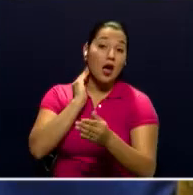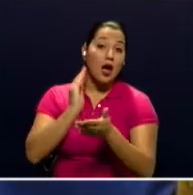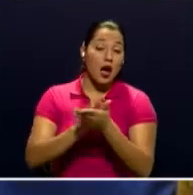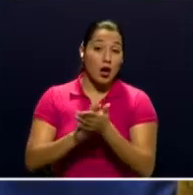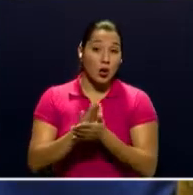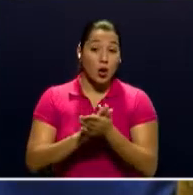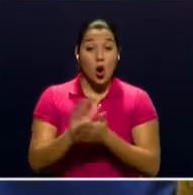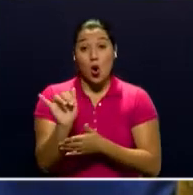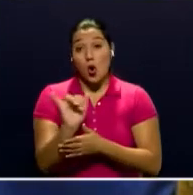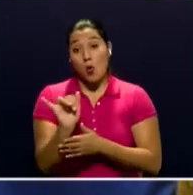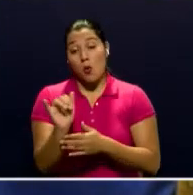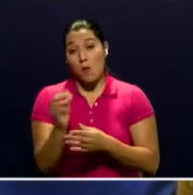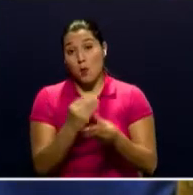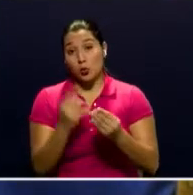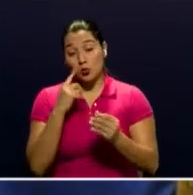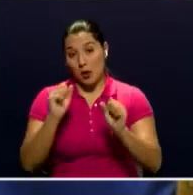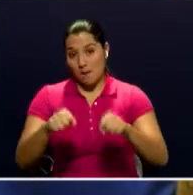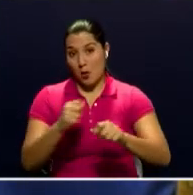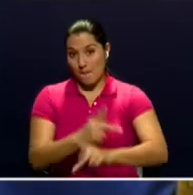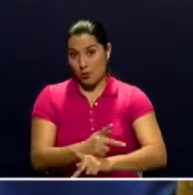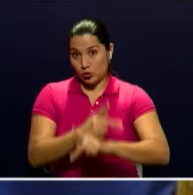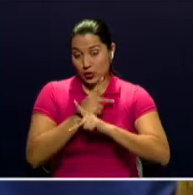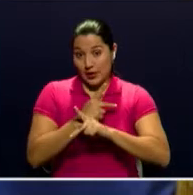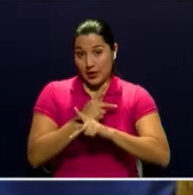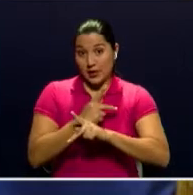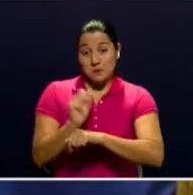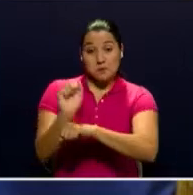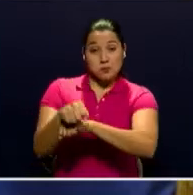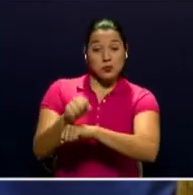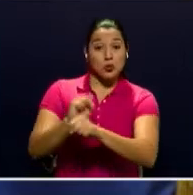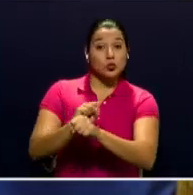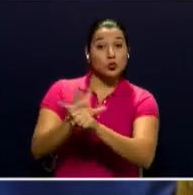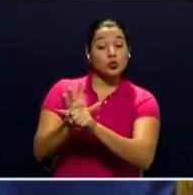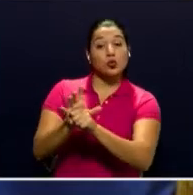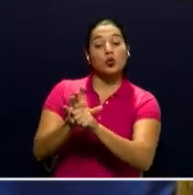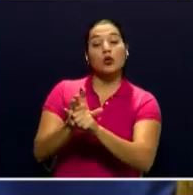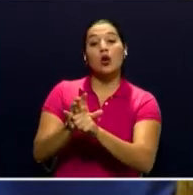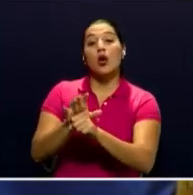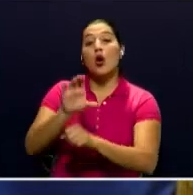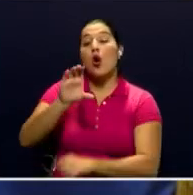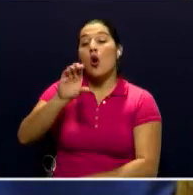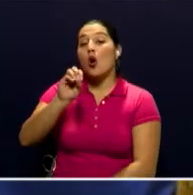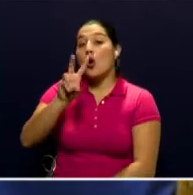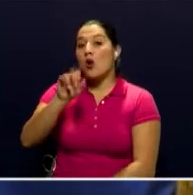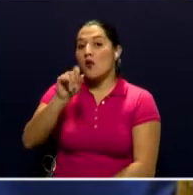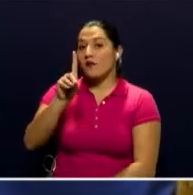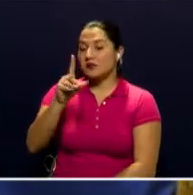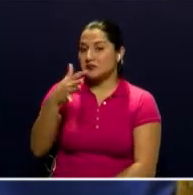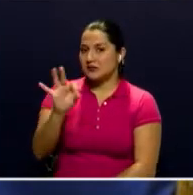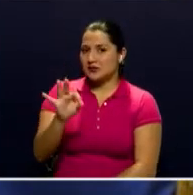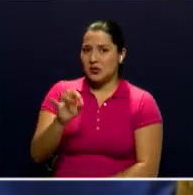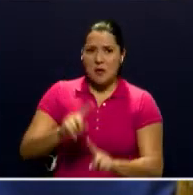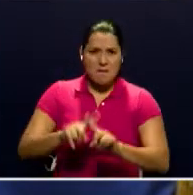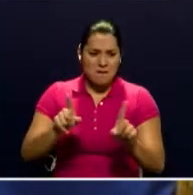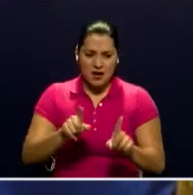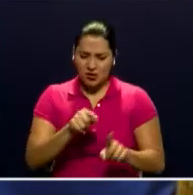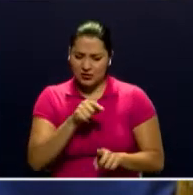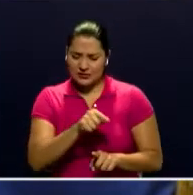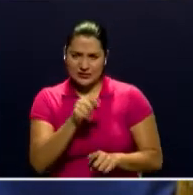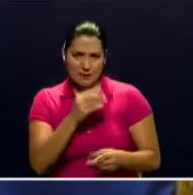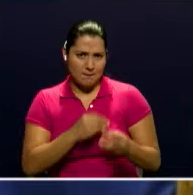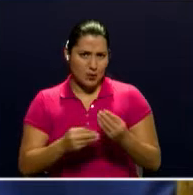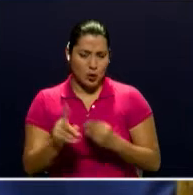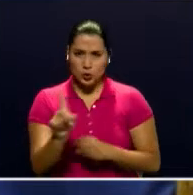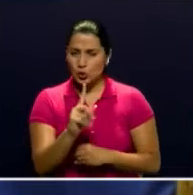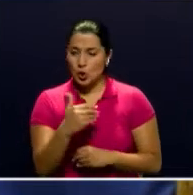un producto para protegerse del coronavirus, pero que el producto que ofrecía realmente no tiene ninguna